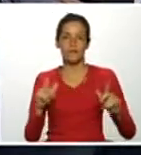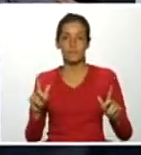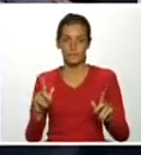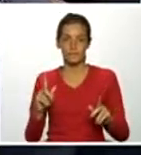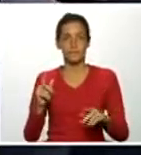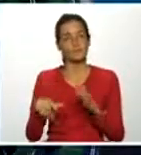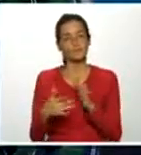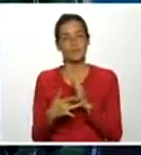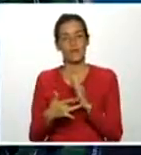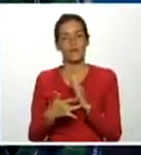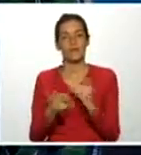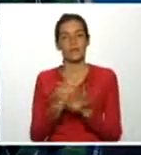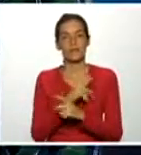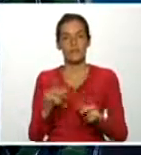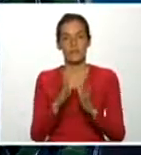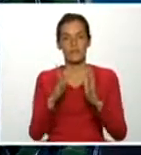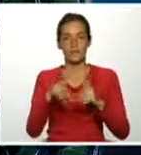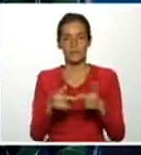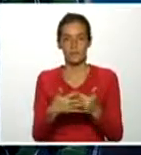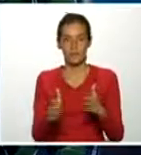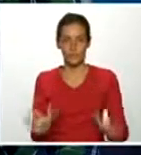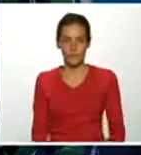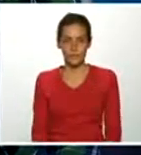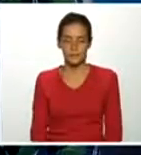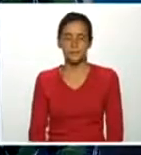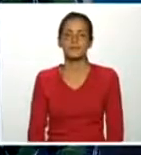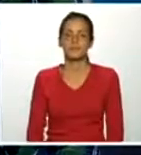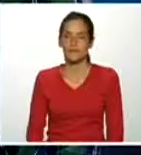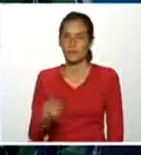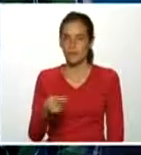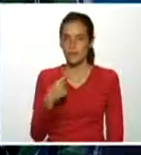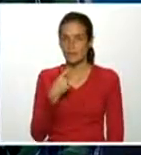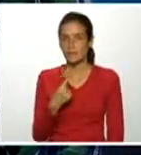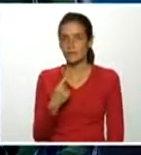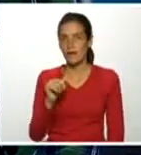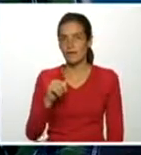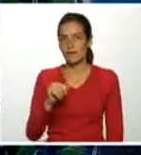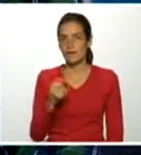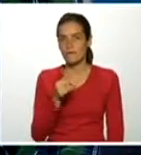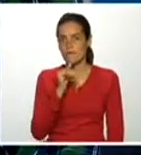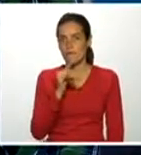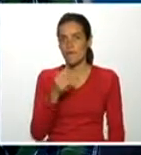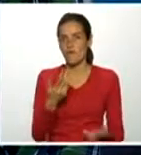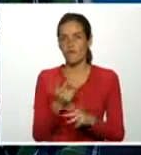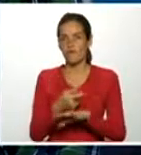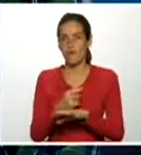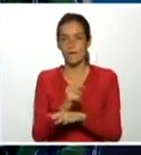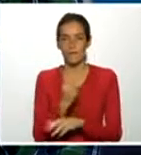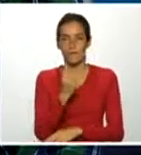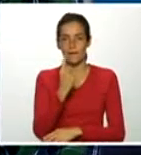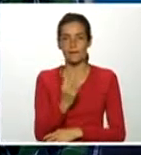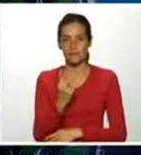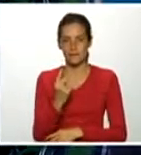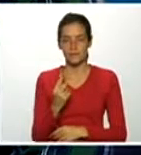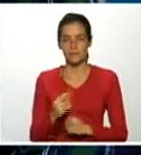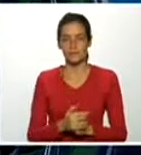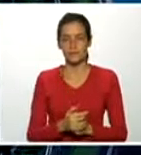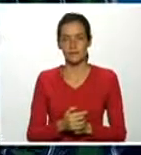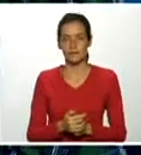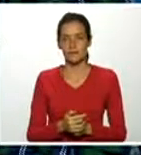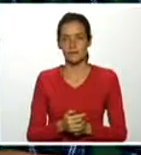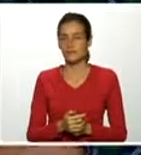y tecnologías libres en general en la administración pública. De hecho, se introduce inclusive también acá en la ley de infogobierno por primera vez